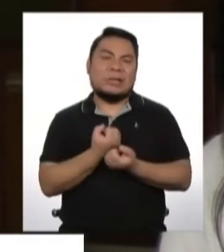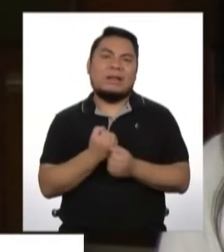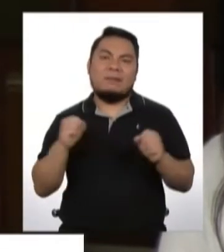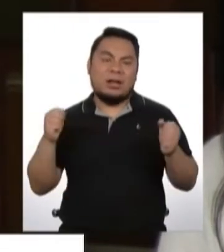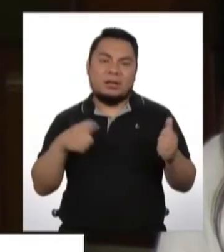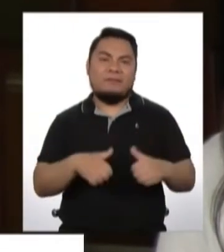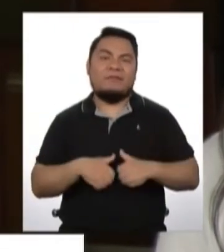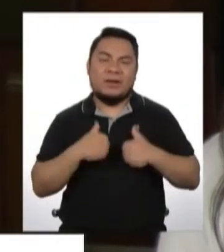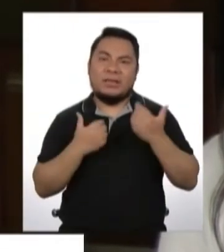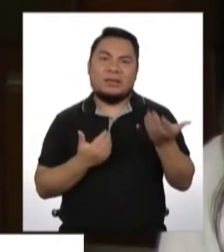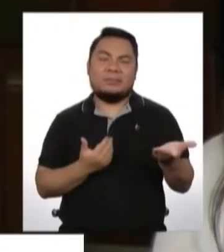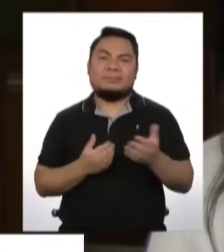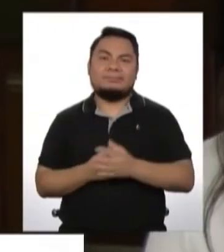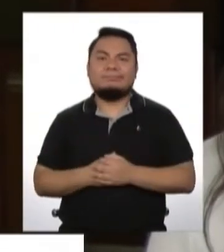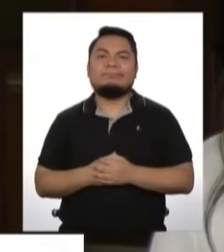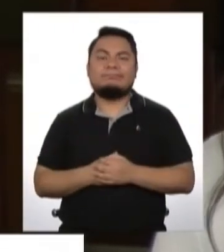arrancarlos